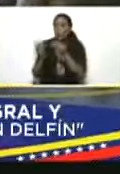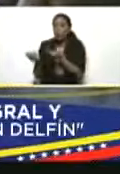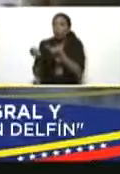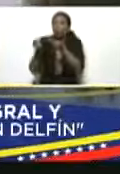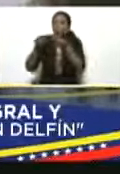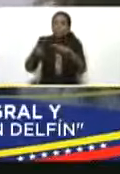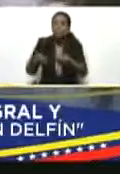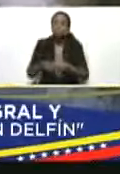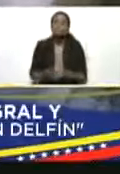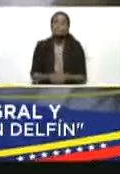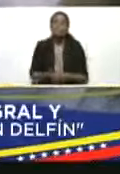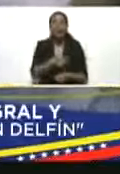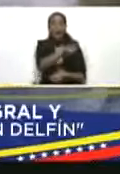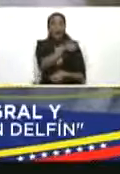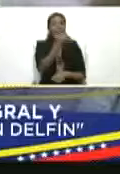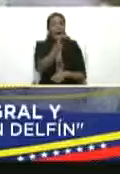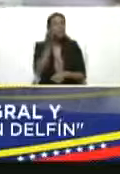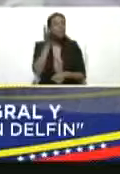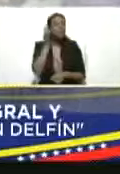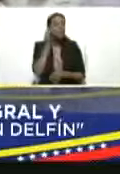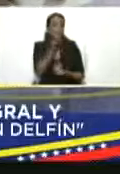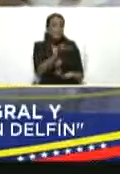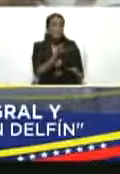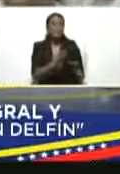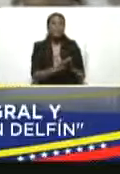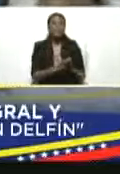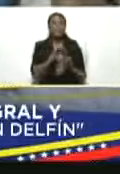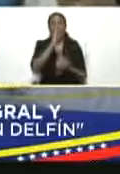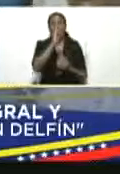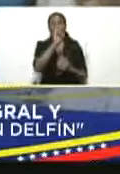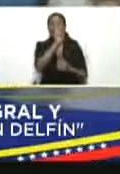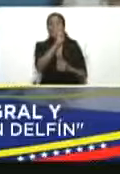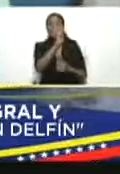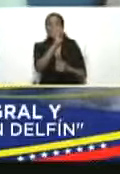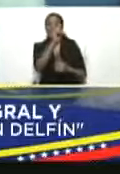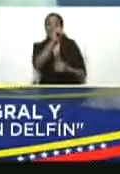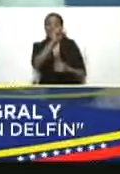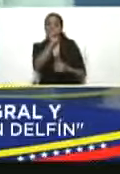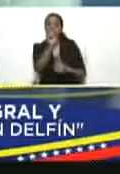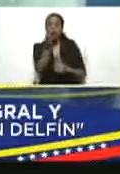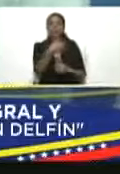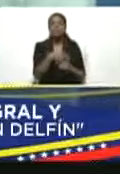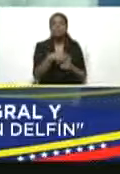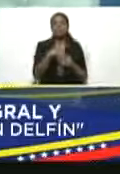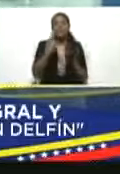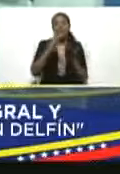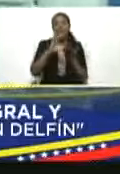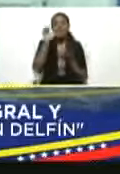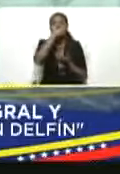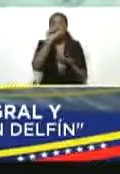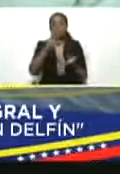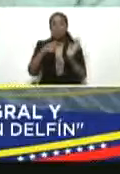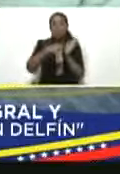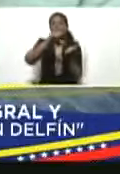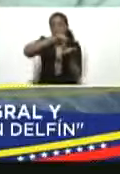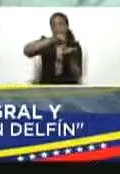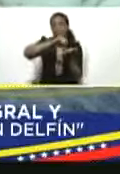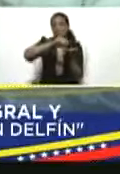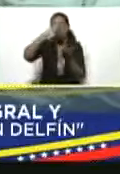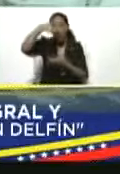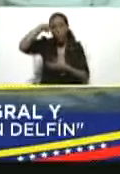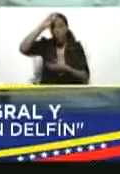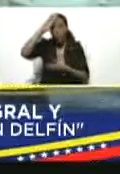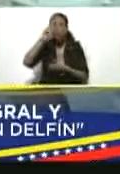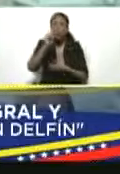Cuidado un muchachas de Pinar del Río Santiago de Cuba las tunas